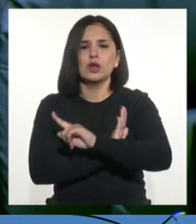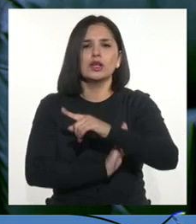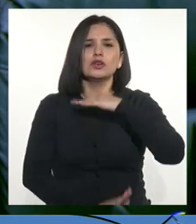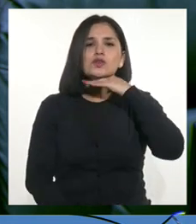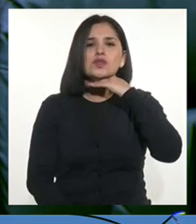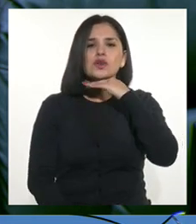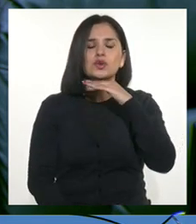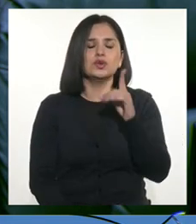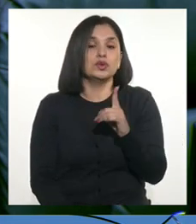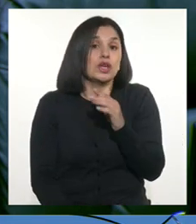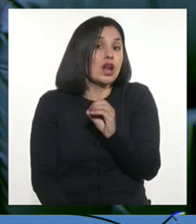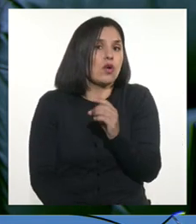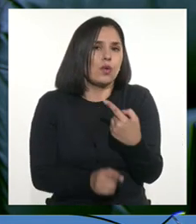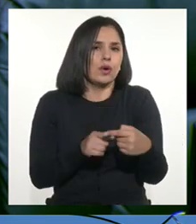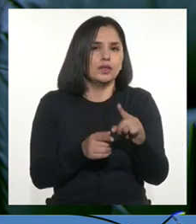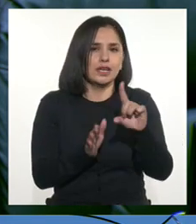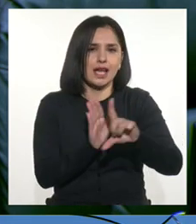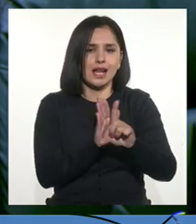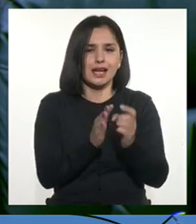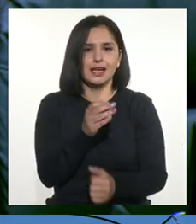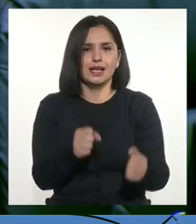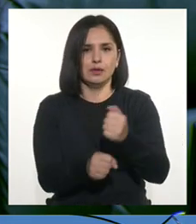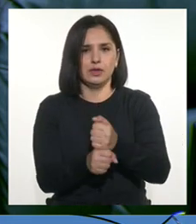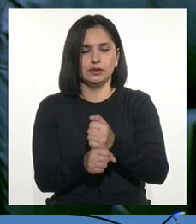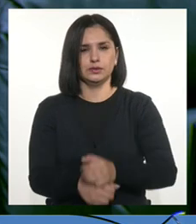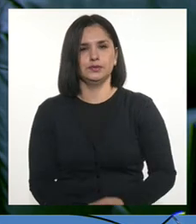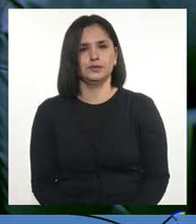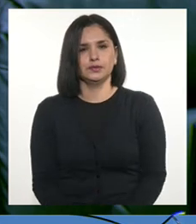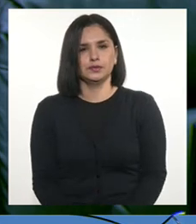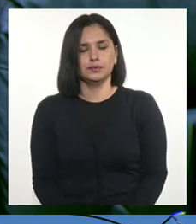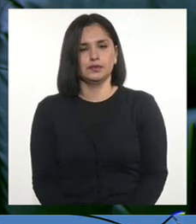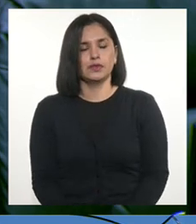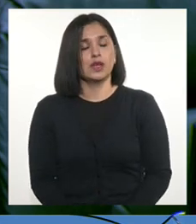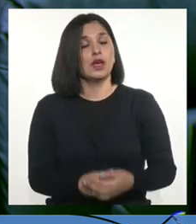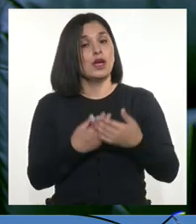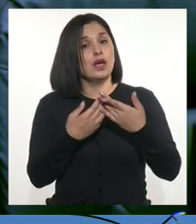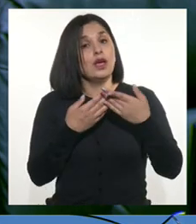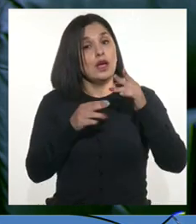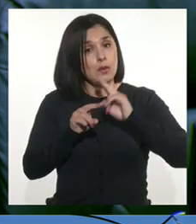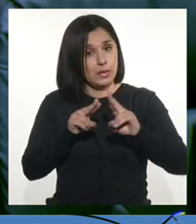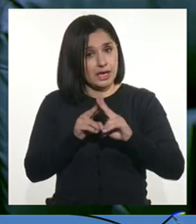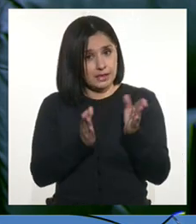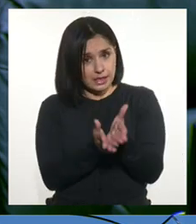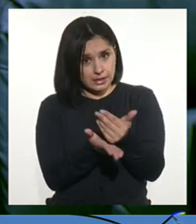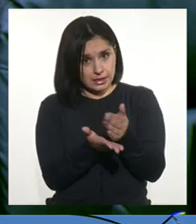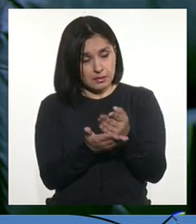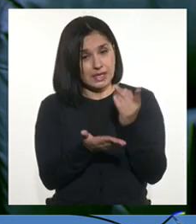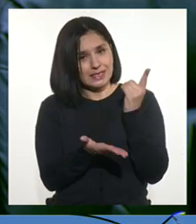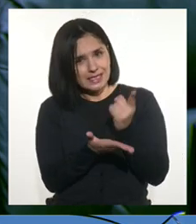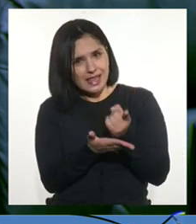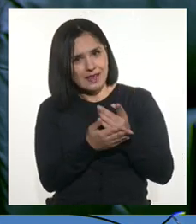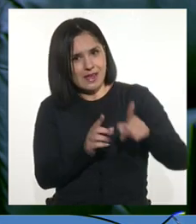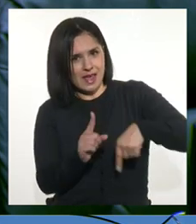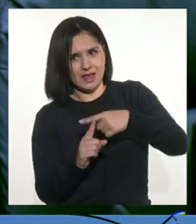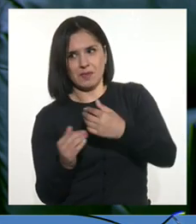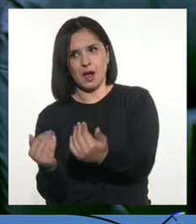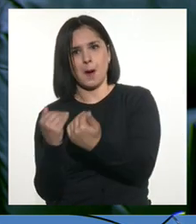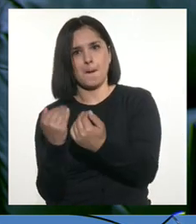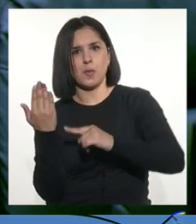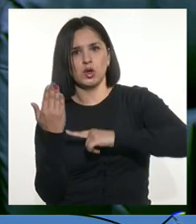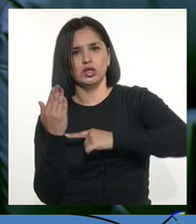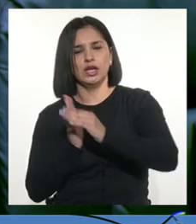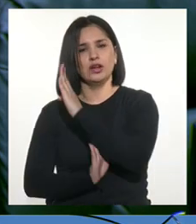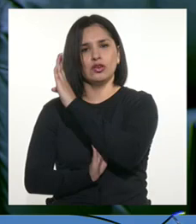obsoletas o tácitamente derogada por leyes posteriores para la elaboración de ese plan se contará además con el apoyo técnico la